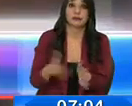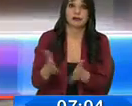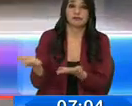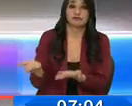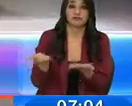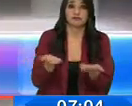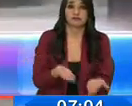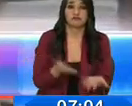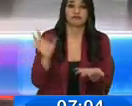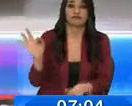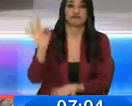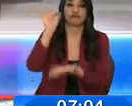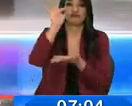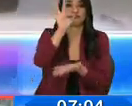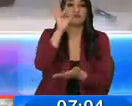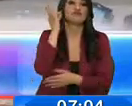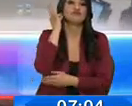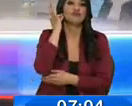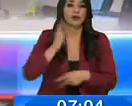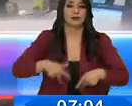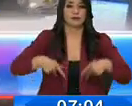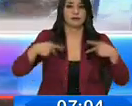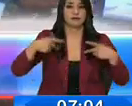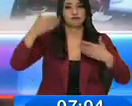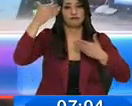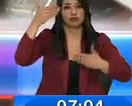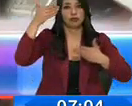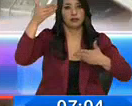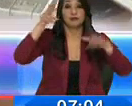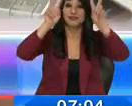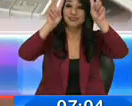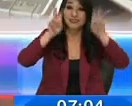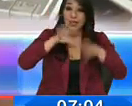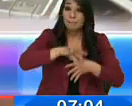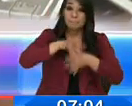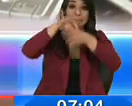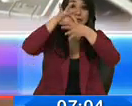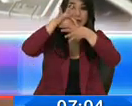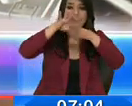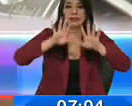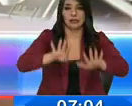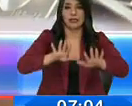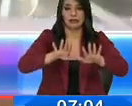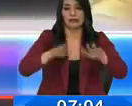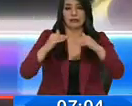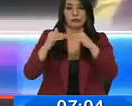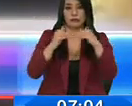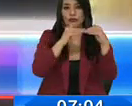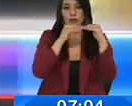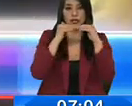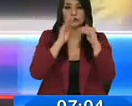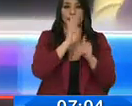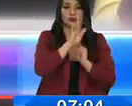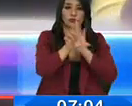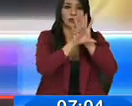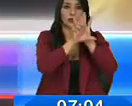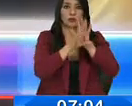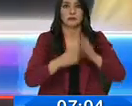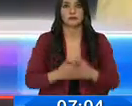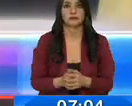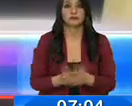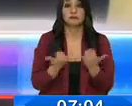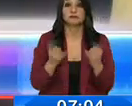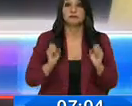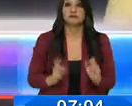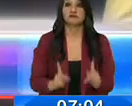General a representantes de la mujer en la vida política, uno de los temas pendientes que se aborda en el Código de la Democracia. Es la oportunidad de esta